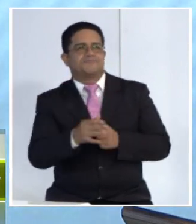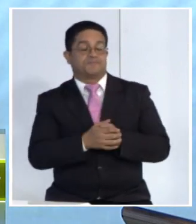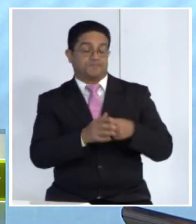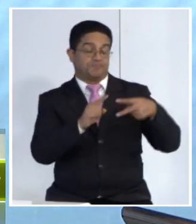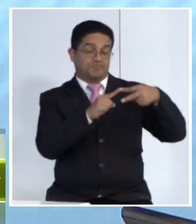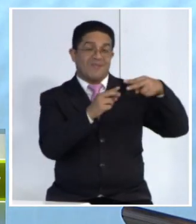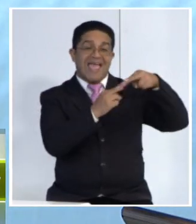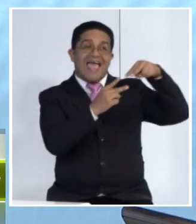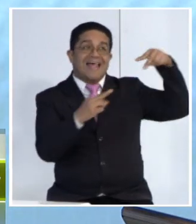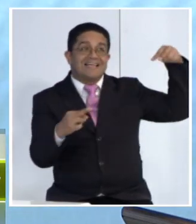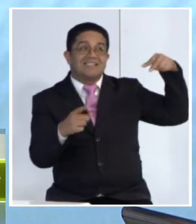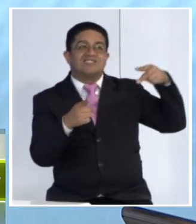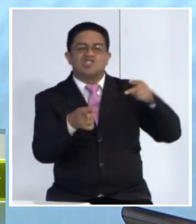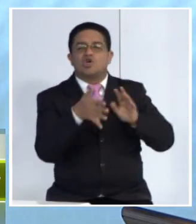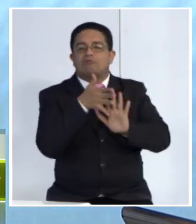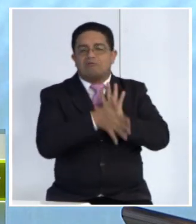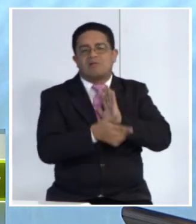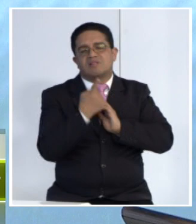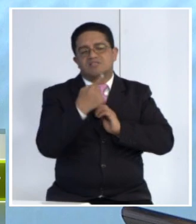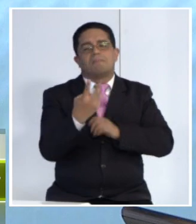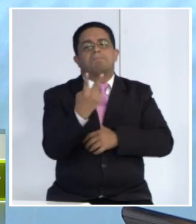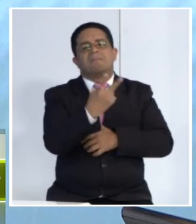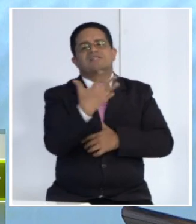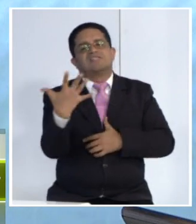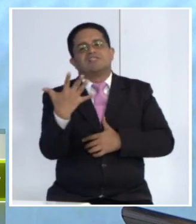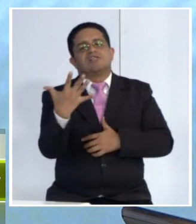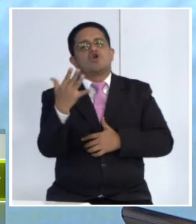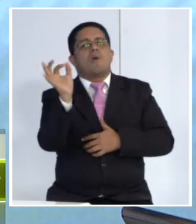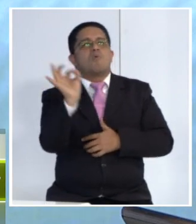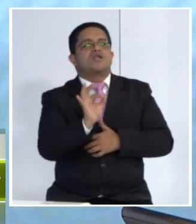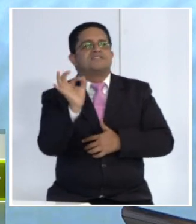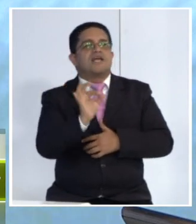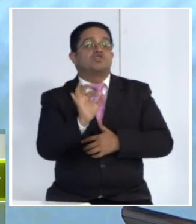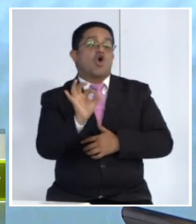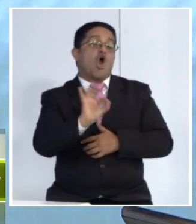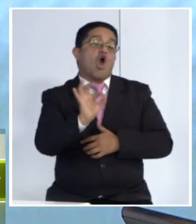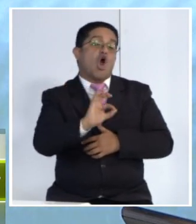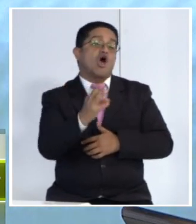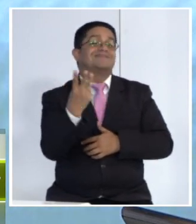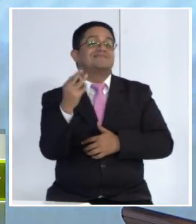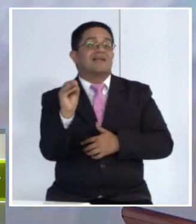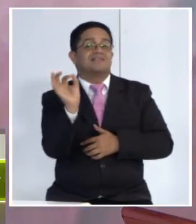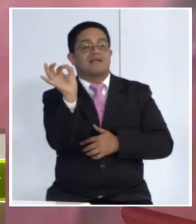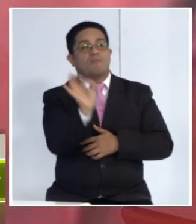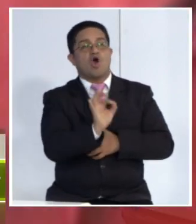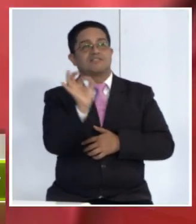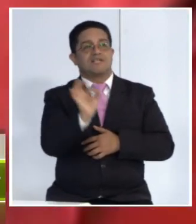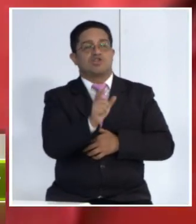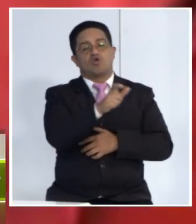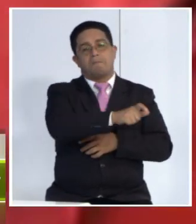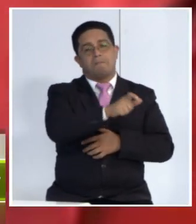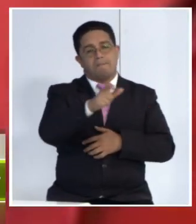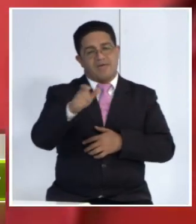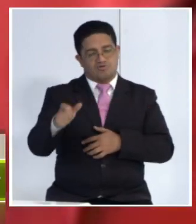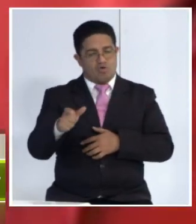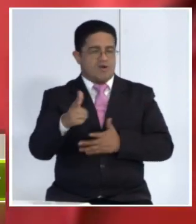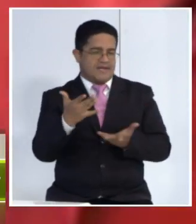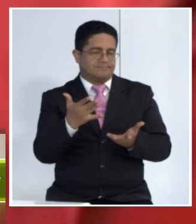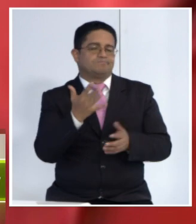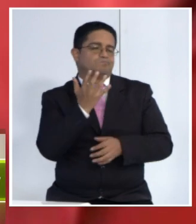habla que dentro del 25 al 30% de las personas, ¿verdad?, de